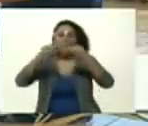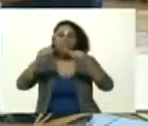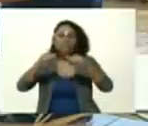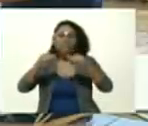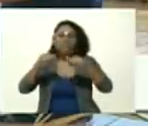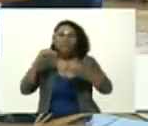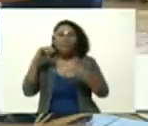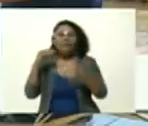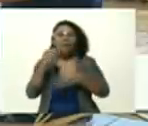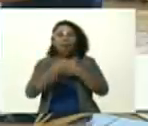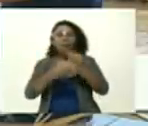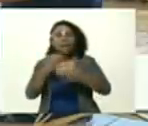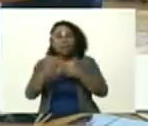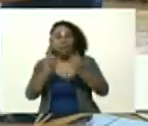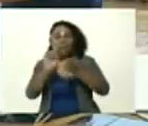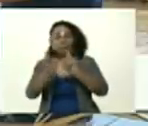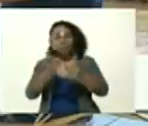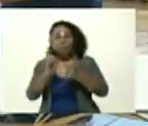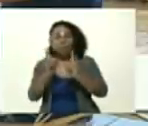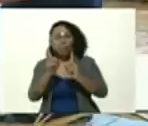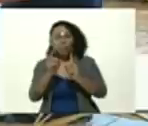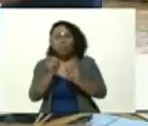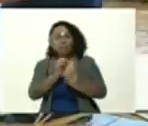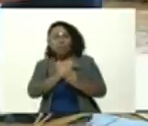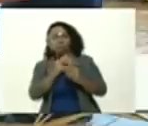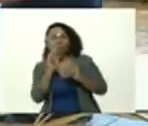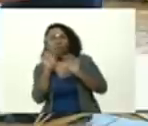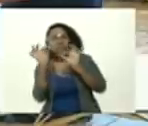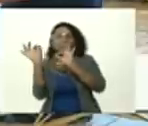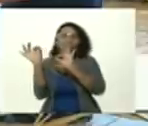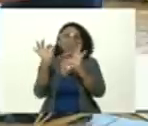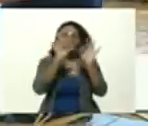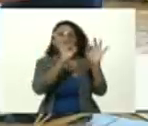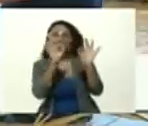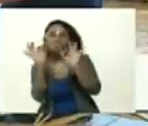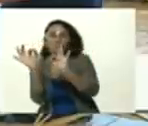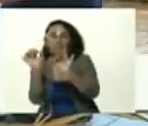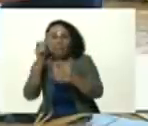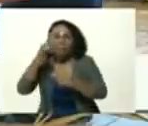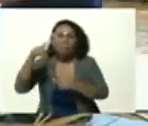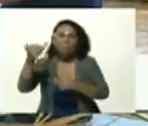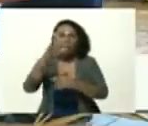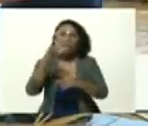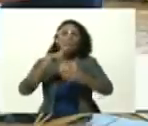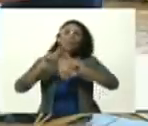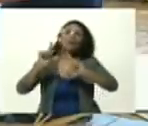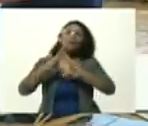han generado obviamente algunas alarmas, algunas alertas allí en la población.